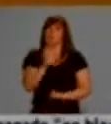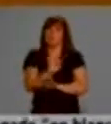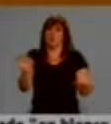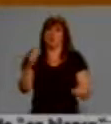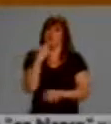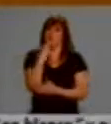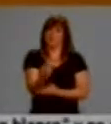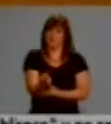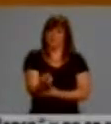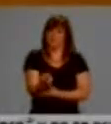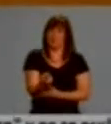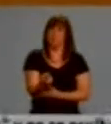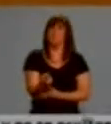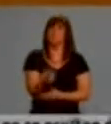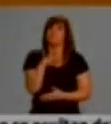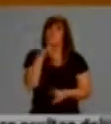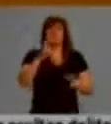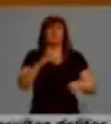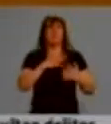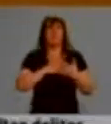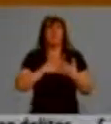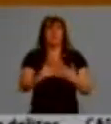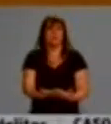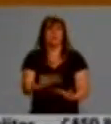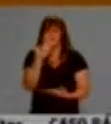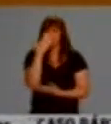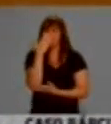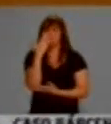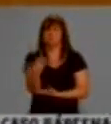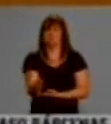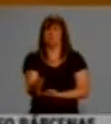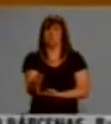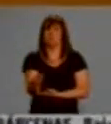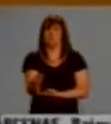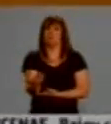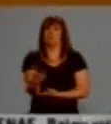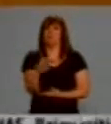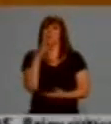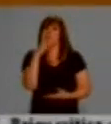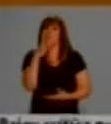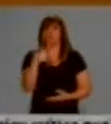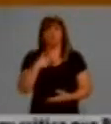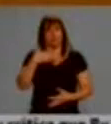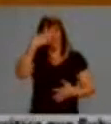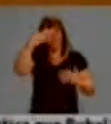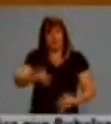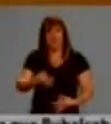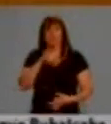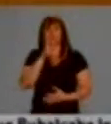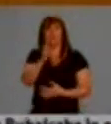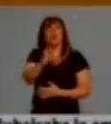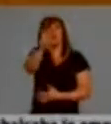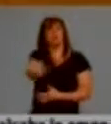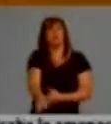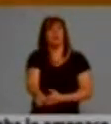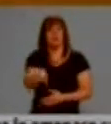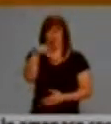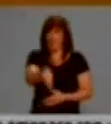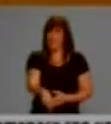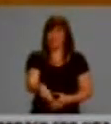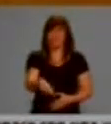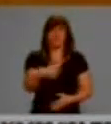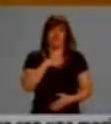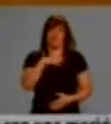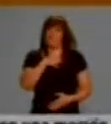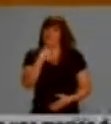dijera. Desde una voluntad sincera de querer creernos su palabra, hoy ya no solo puedo decir